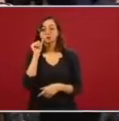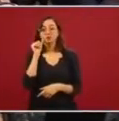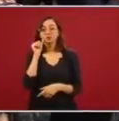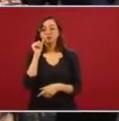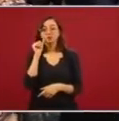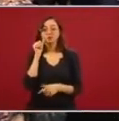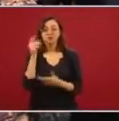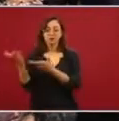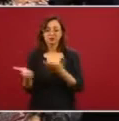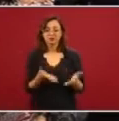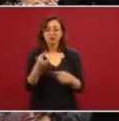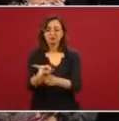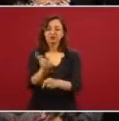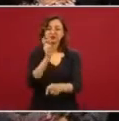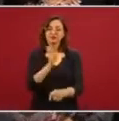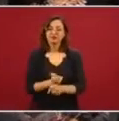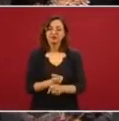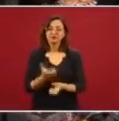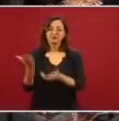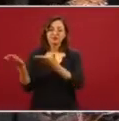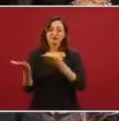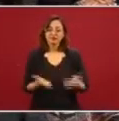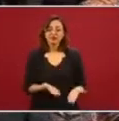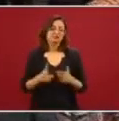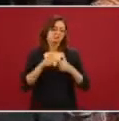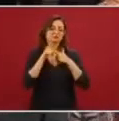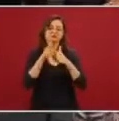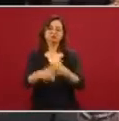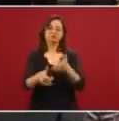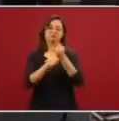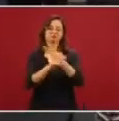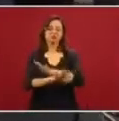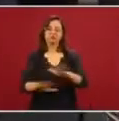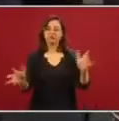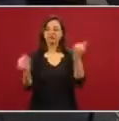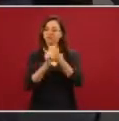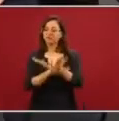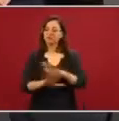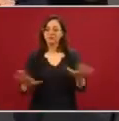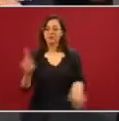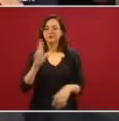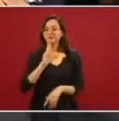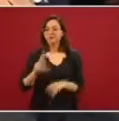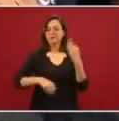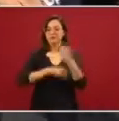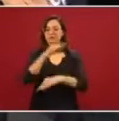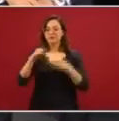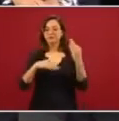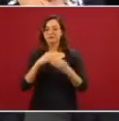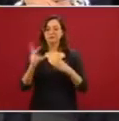les invitamos para que seguir informando y contestando todas las